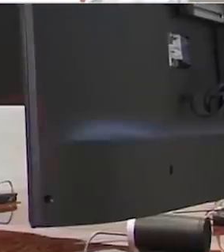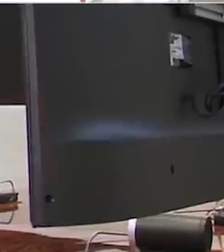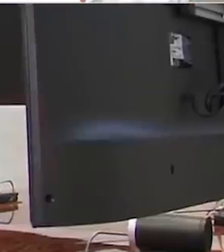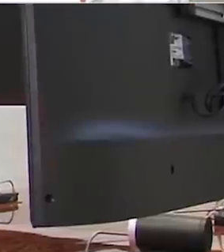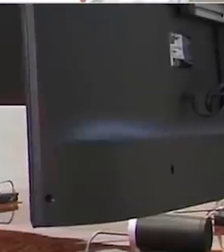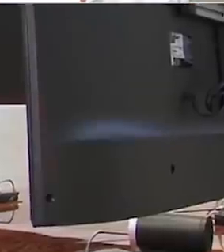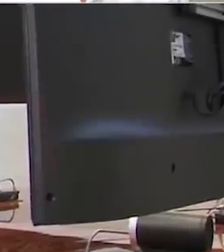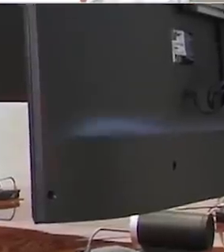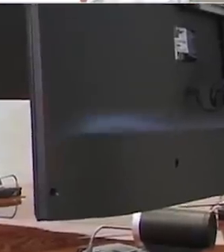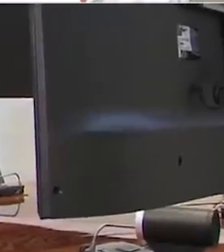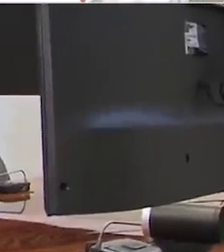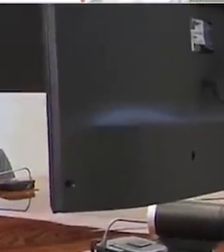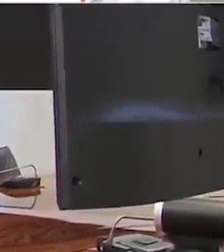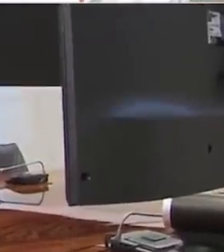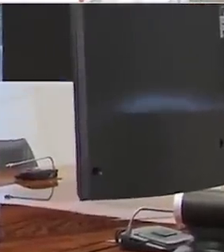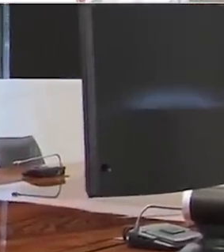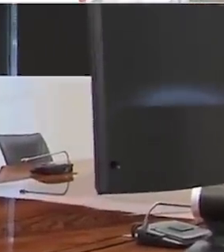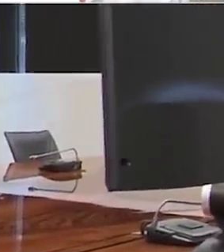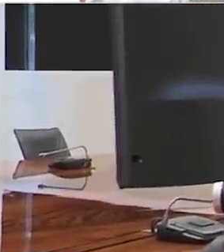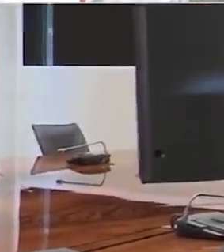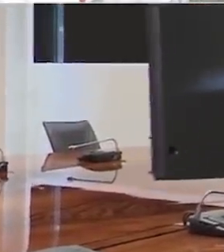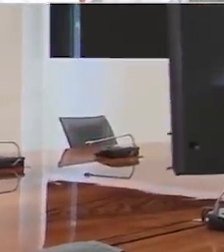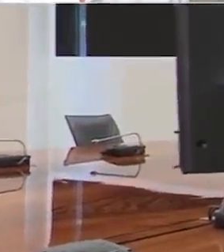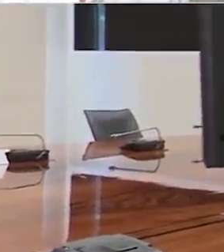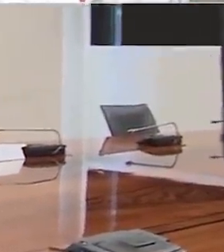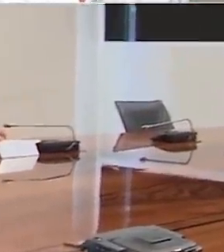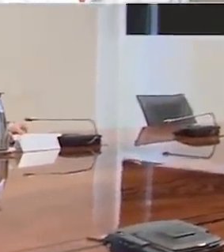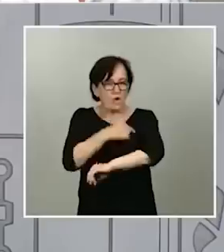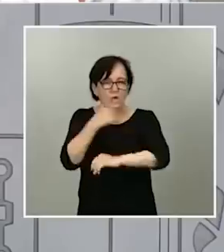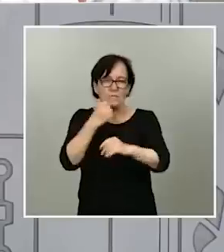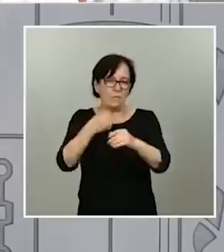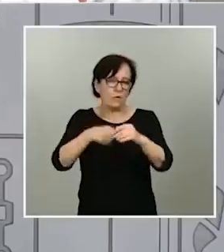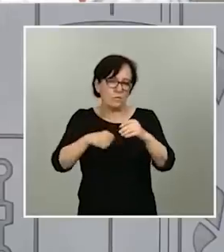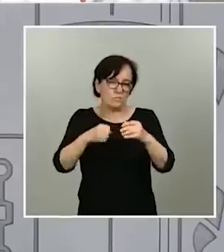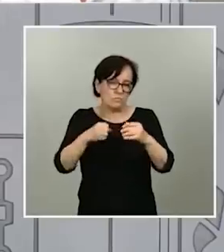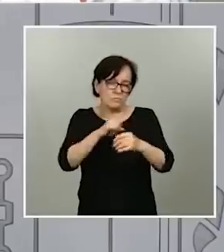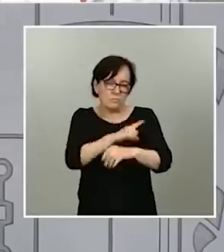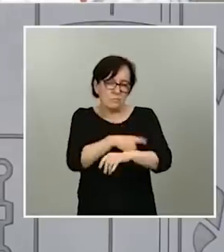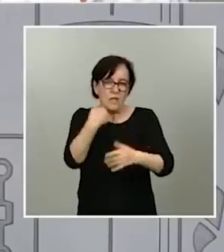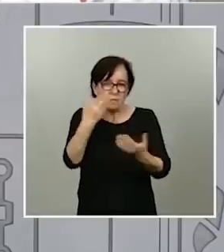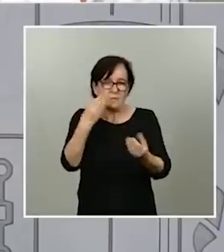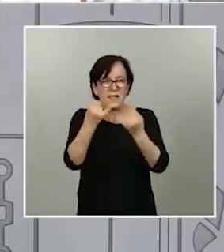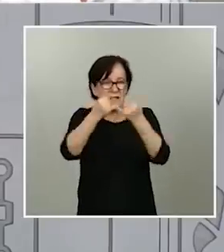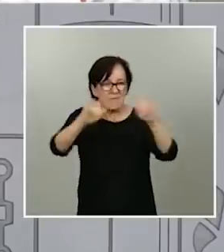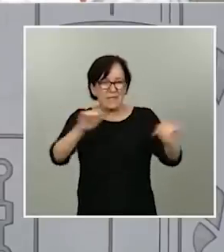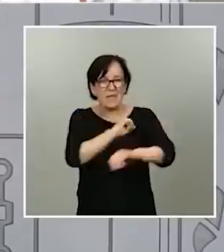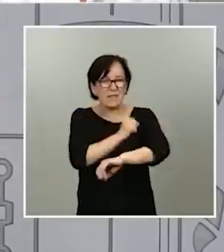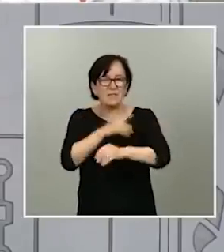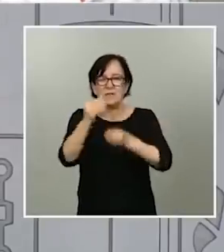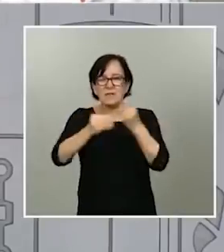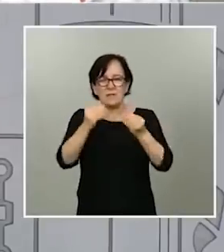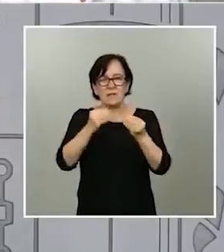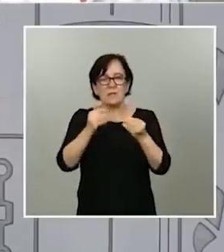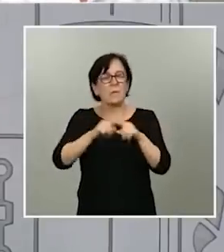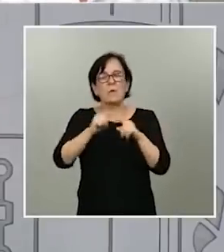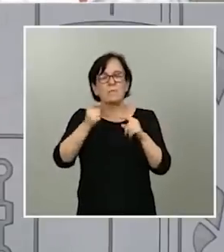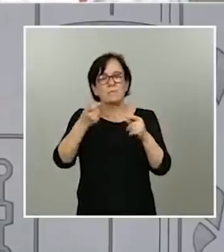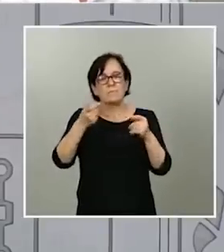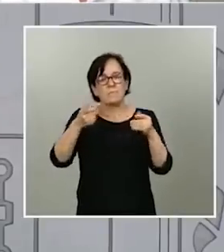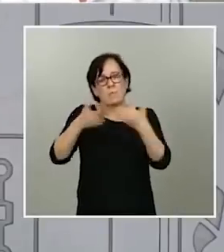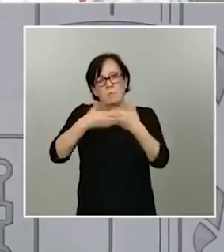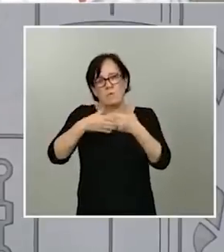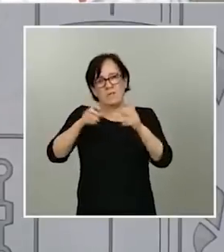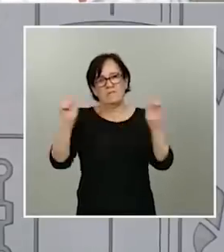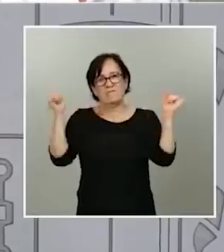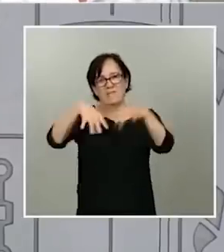una serie de contribuyentes, perdón, perdona, hay una serie de personas que no tienen ninguna prestación. Casi todas ellas